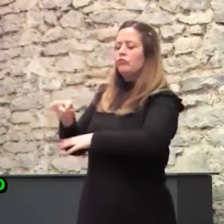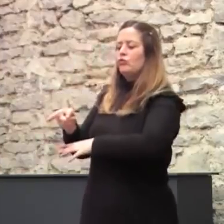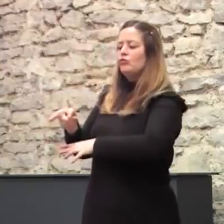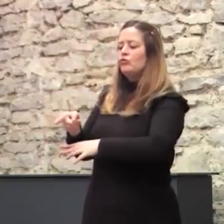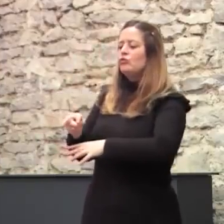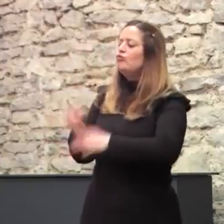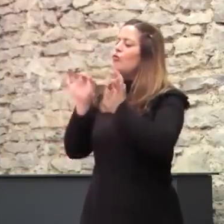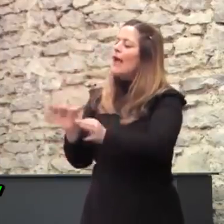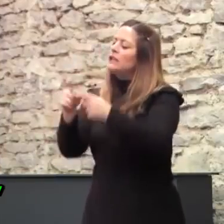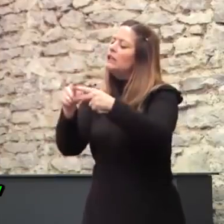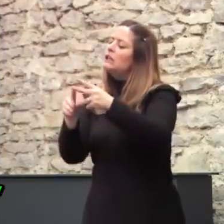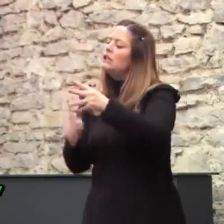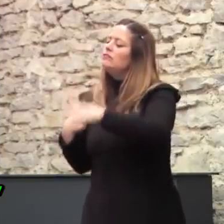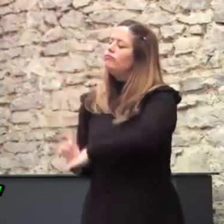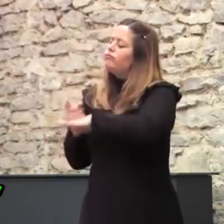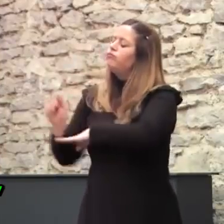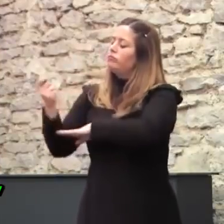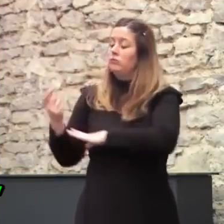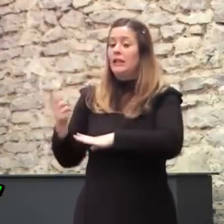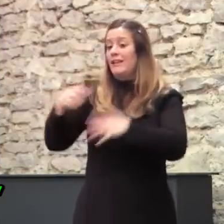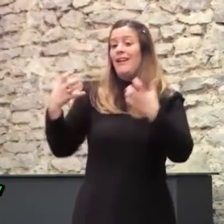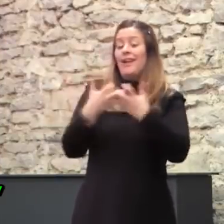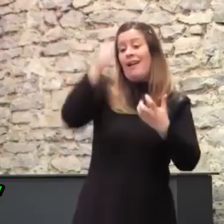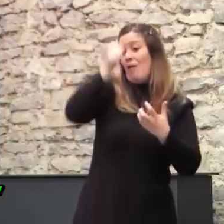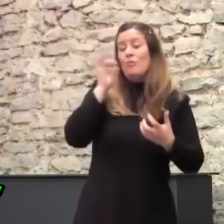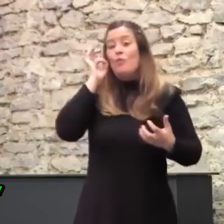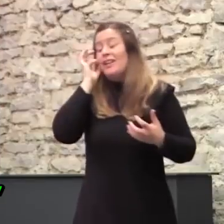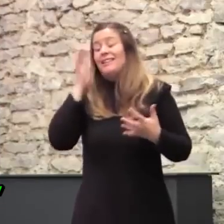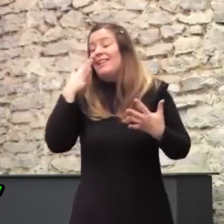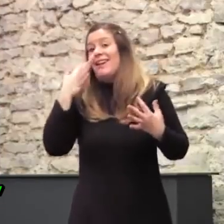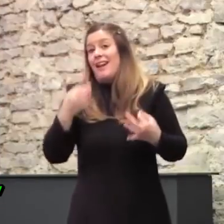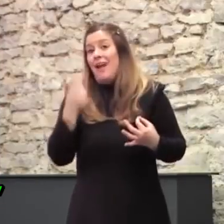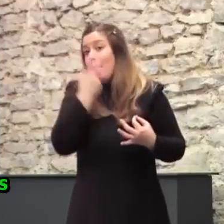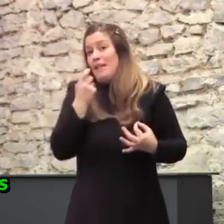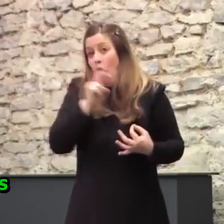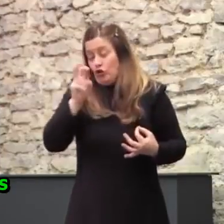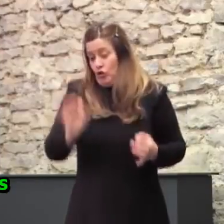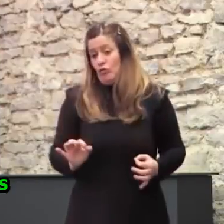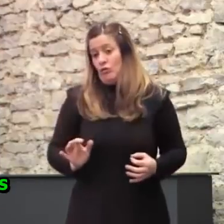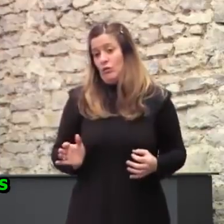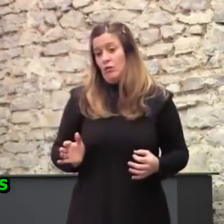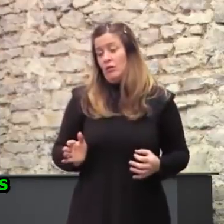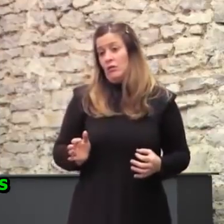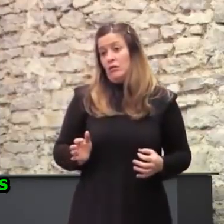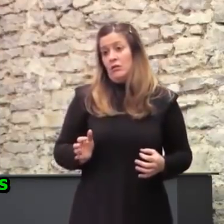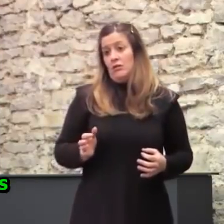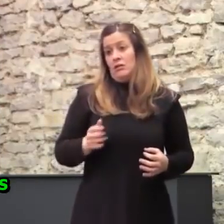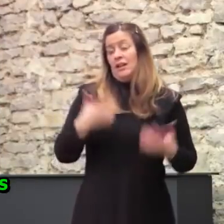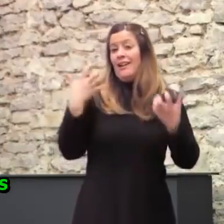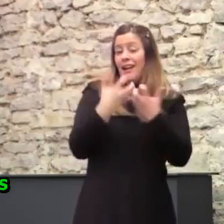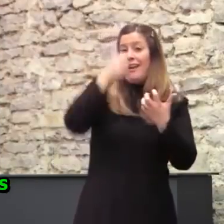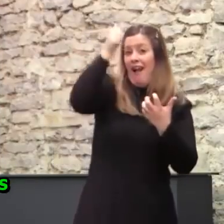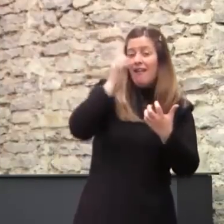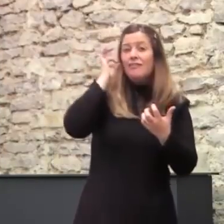sea, y la guerra de hombres y mujeres, que en realidad es otro mito. O sea, la guerra entre hombres y mujeres